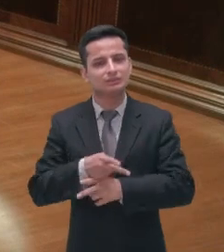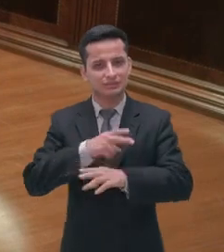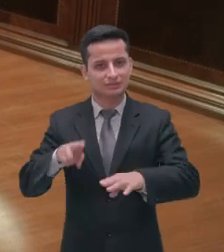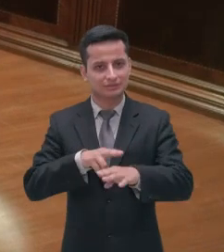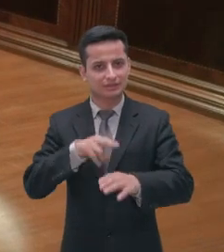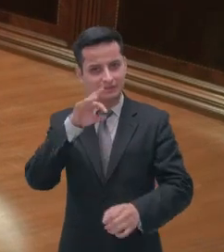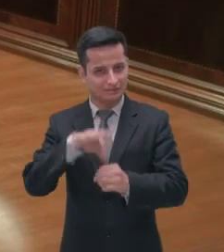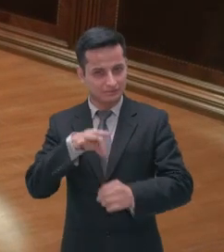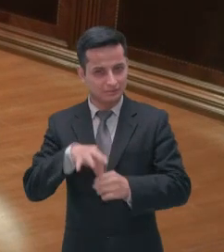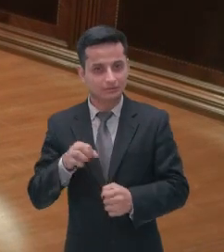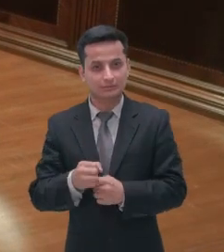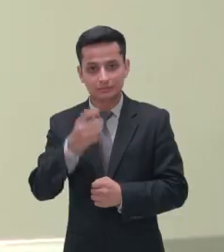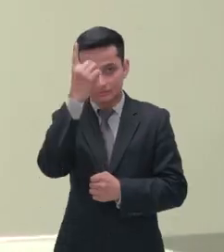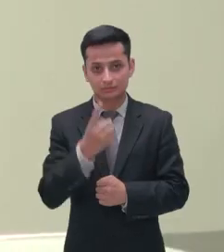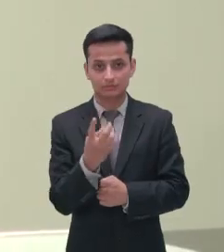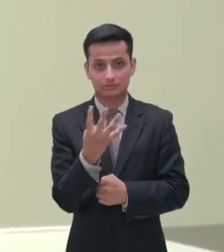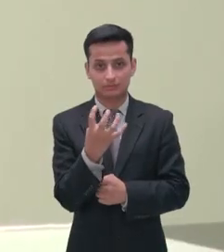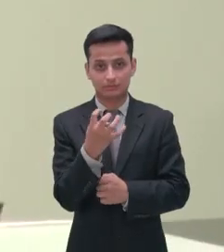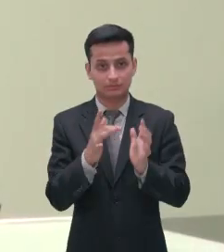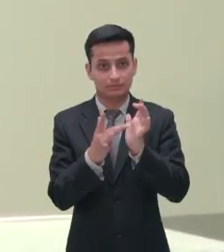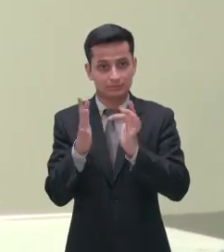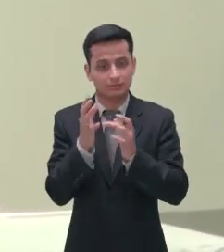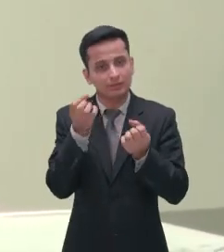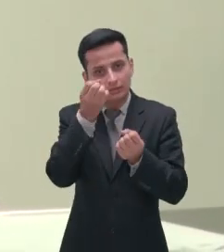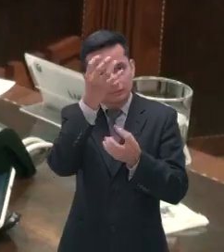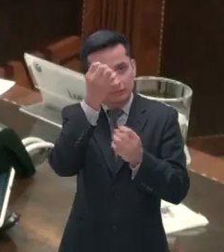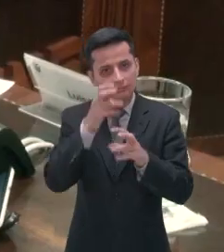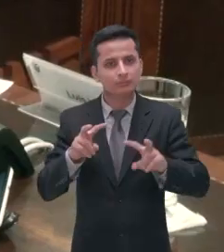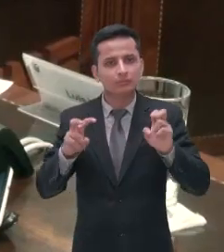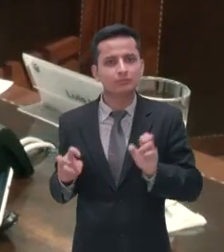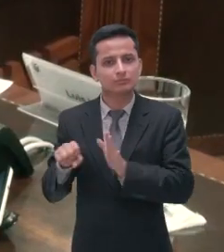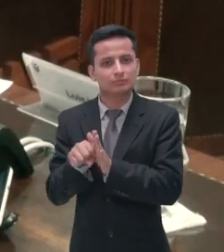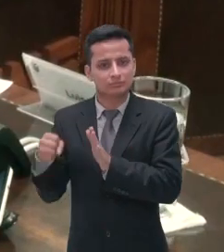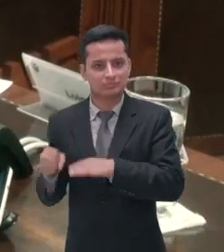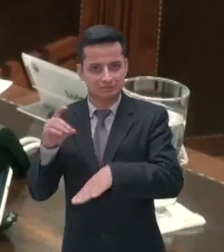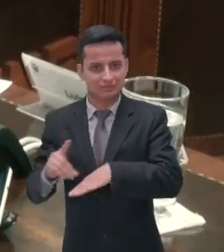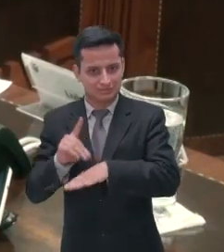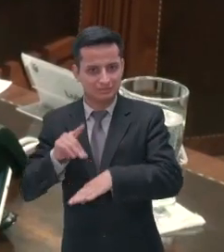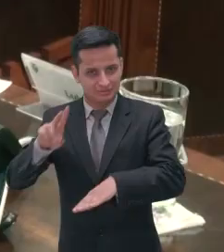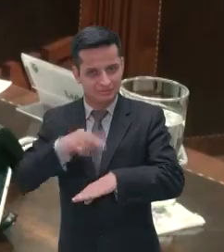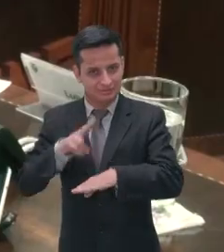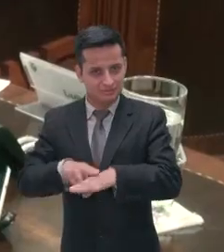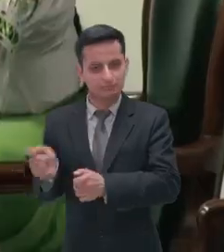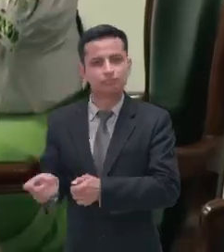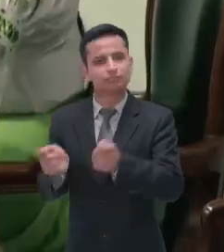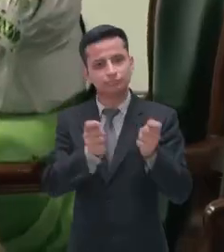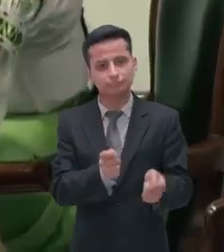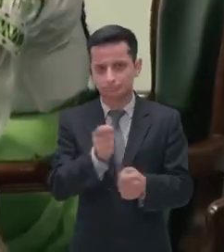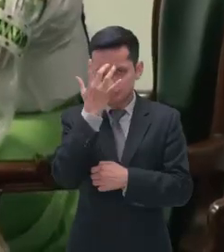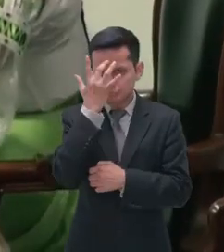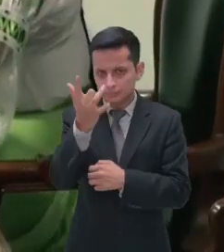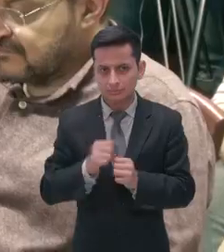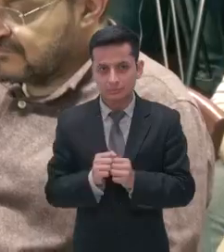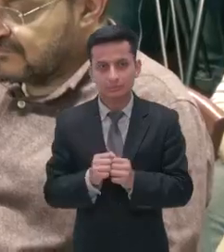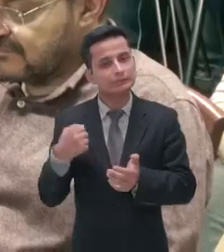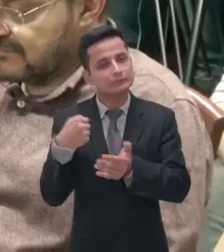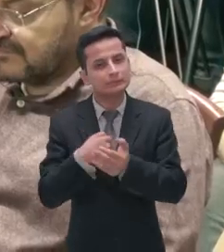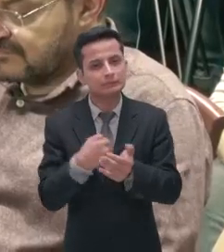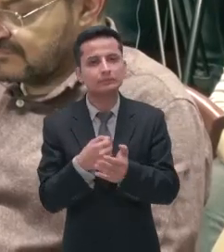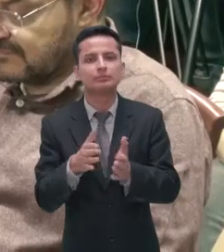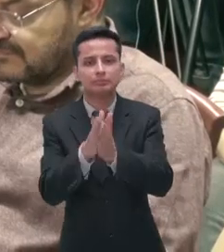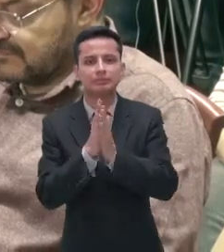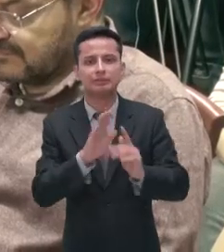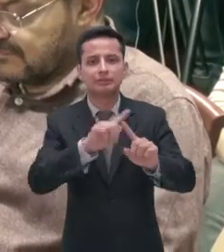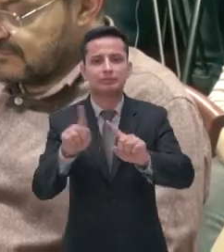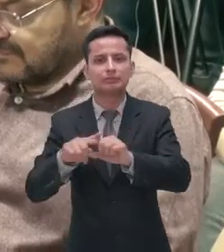El Pleno del Consejo Nacional Electoral resolvió este 14 de abril los informes suscritos por la Directora Nacional de Asesoría Jurídica sobre los